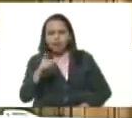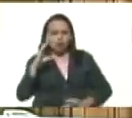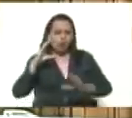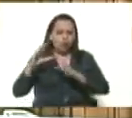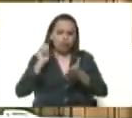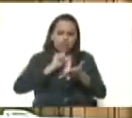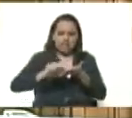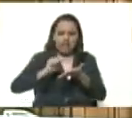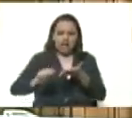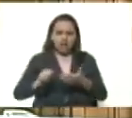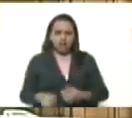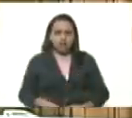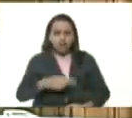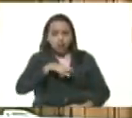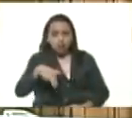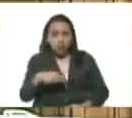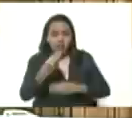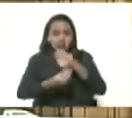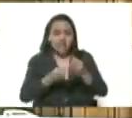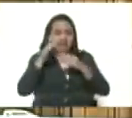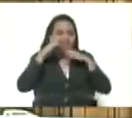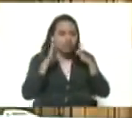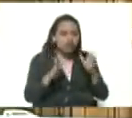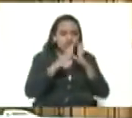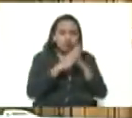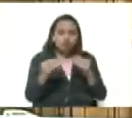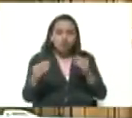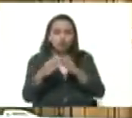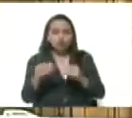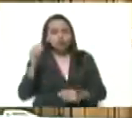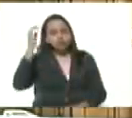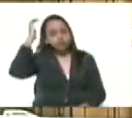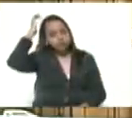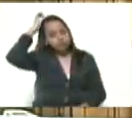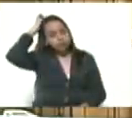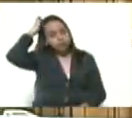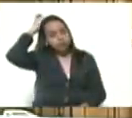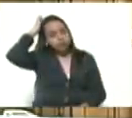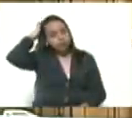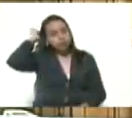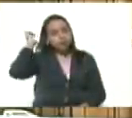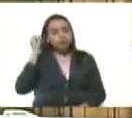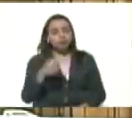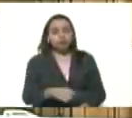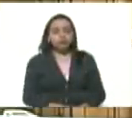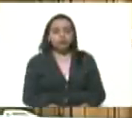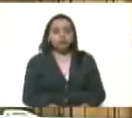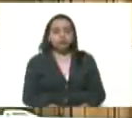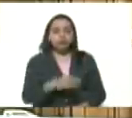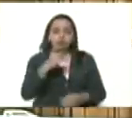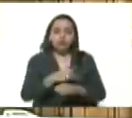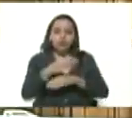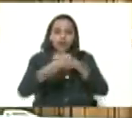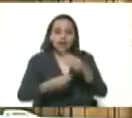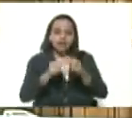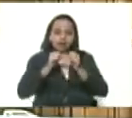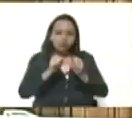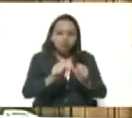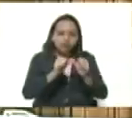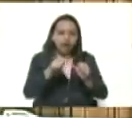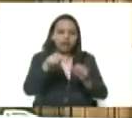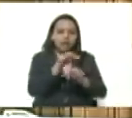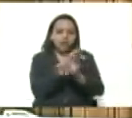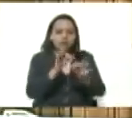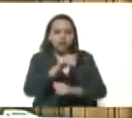lo que estamos haciendo, atendiendo todos los casos. Bueno, todos los casos, y tenemos que hacer sostenible este modelo,